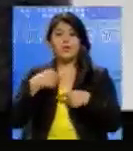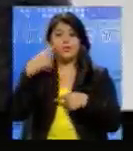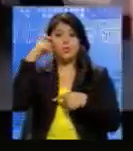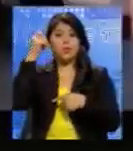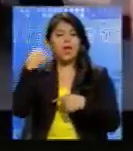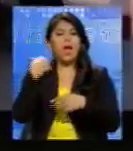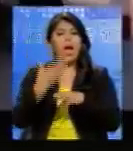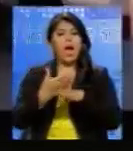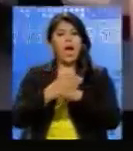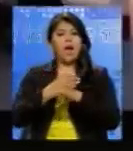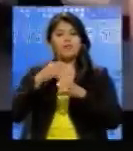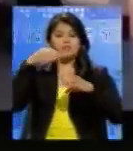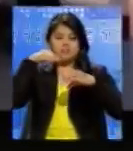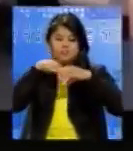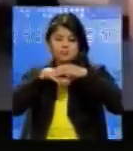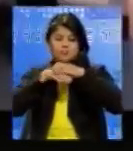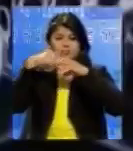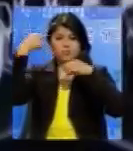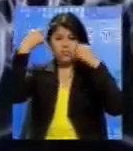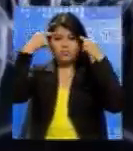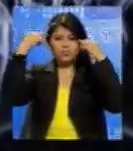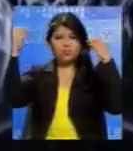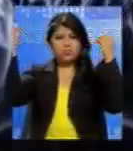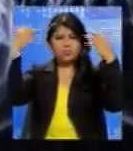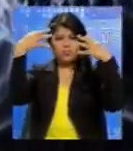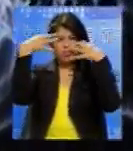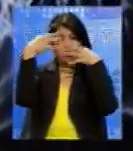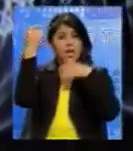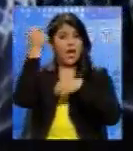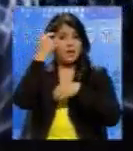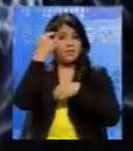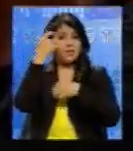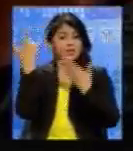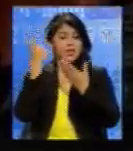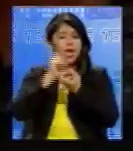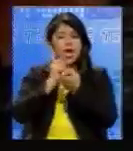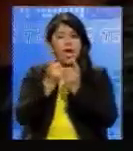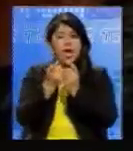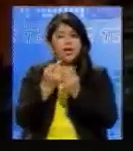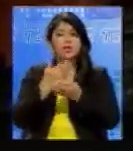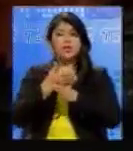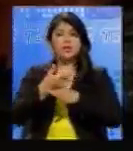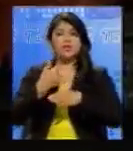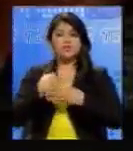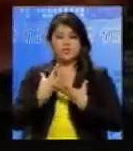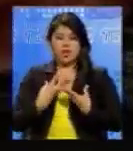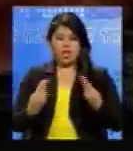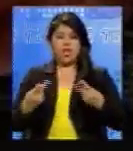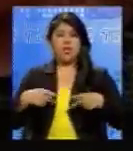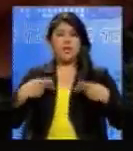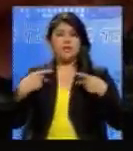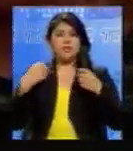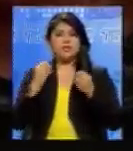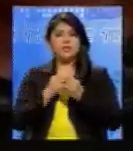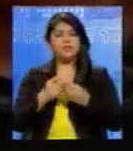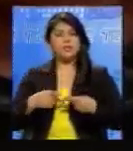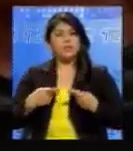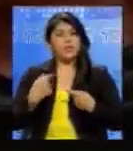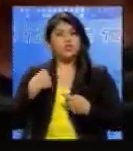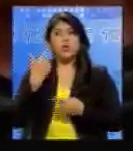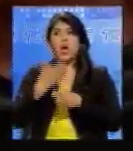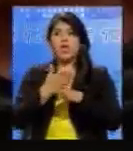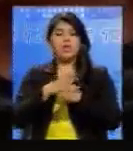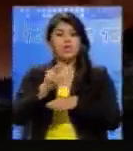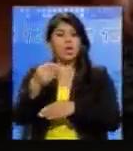fue tratada con radiocirugía, este caso con la aplicación de rayos gamma localizados. Había devuelto mi calidad de vida, la esperanza de vida. Yo no